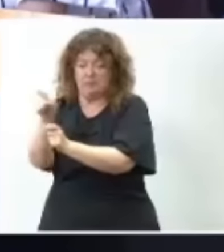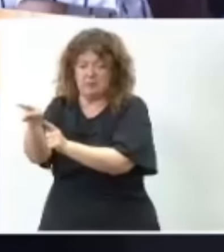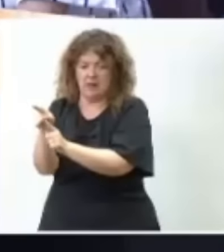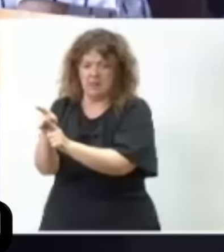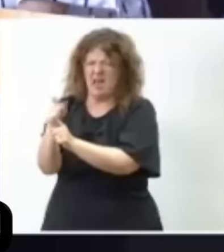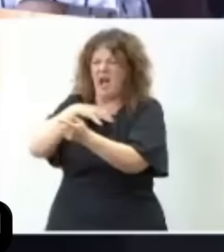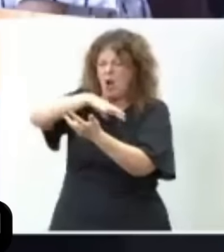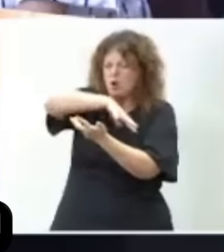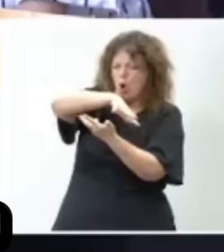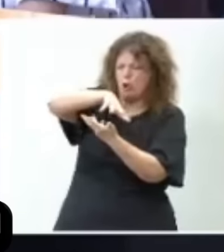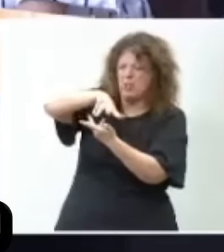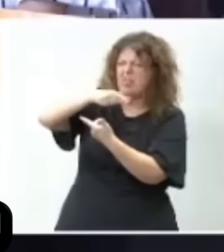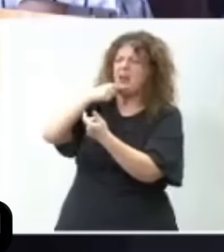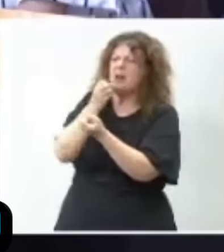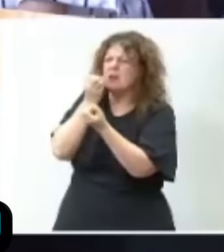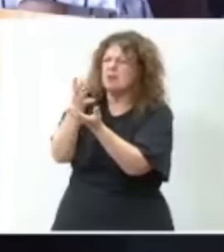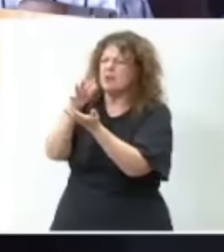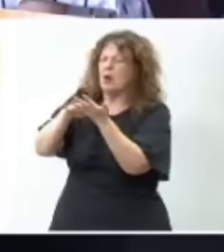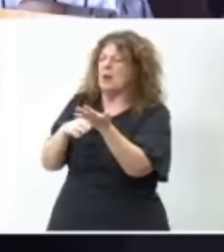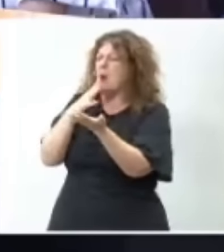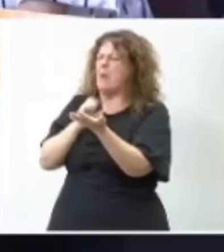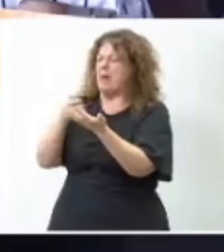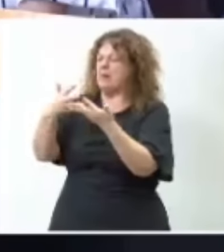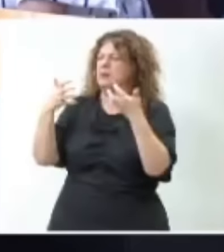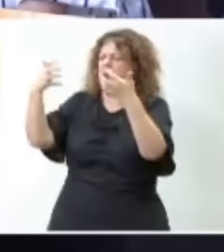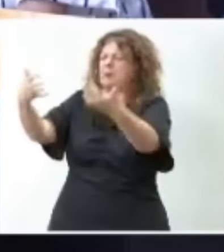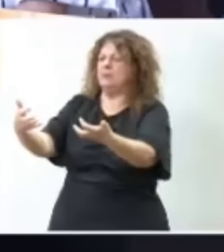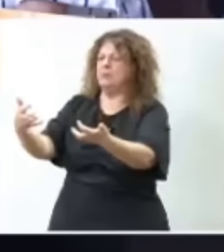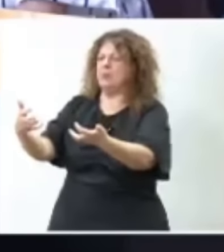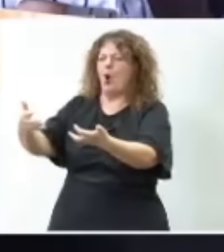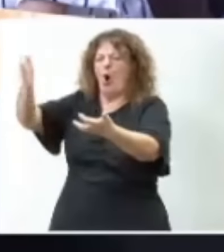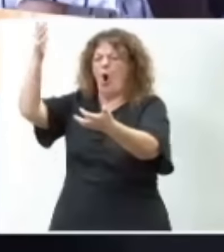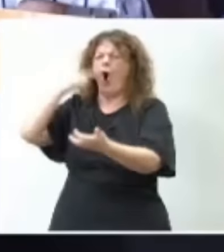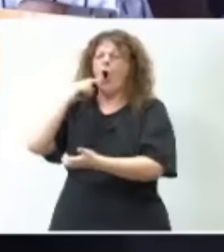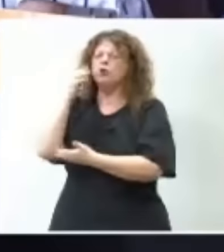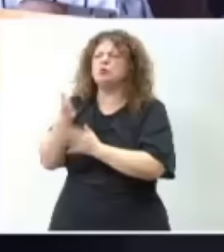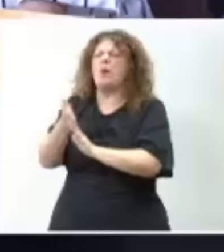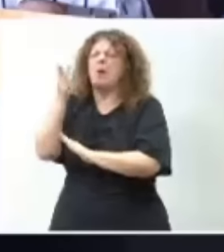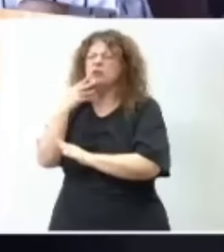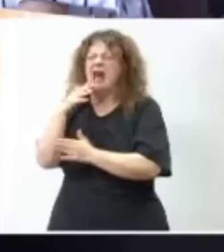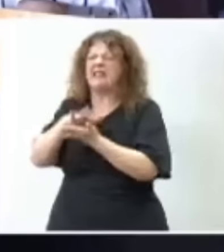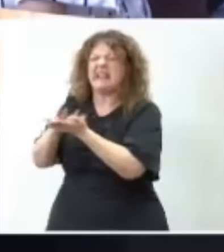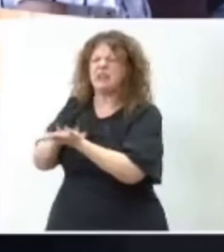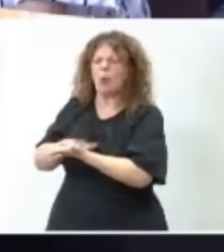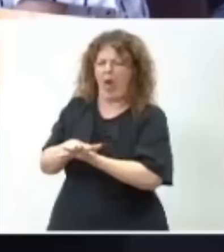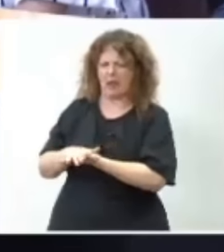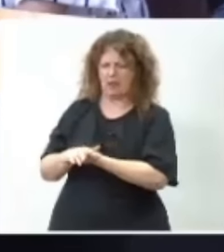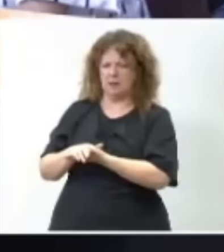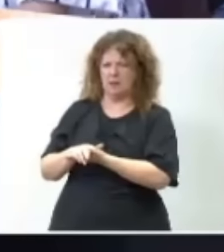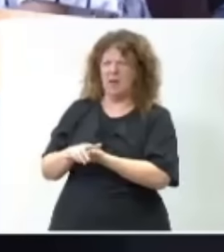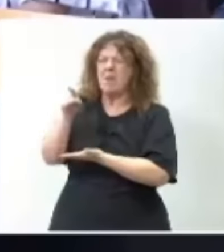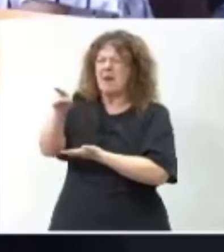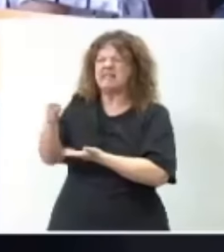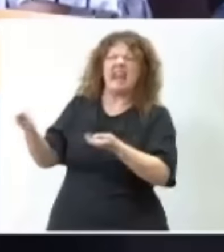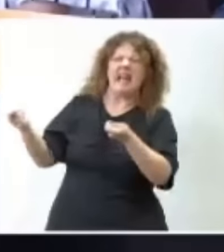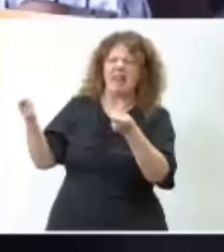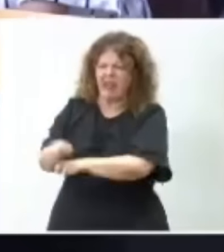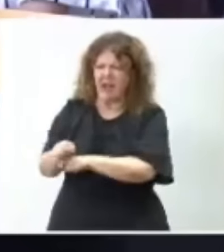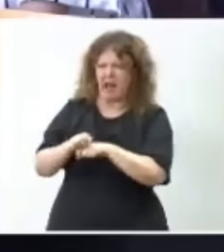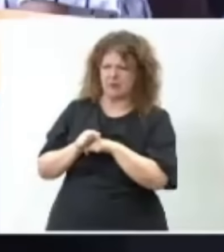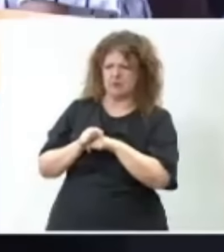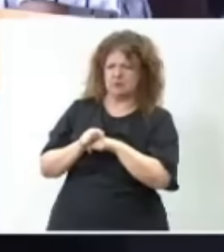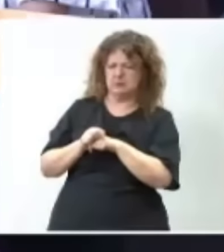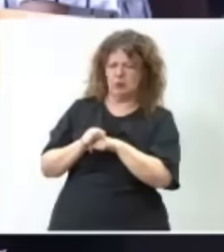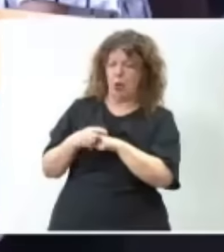una noticia, le escribiera lindezas como os vamos a triturar, vais a tener que cerrar? O